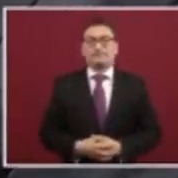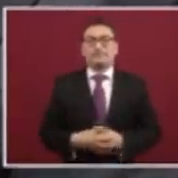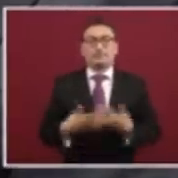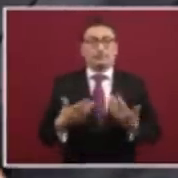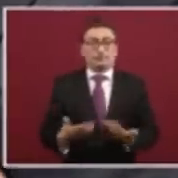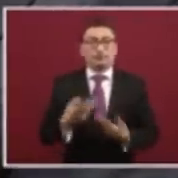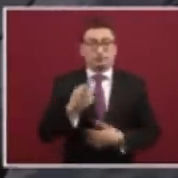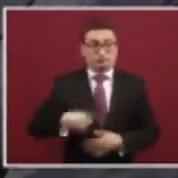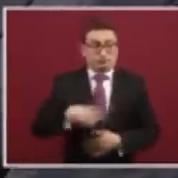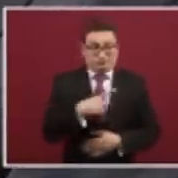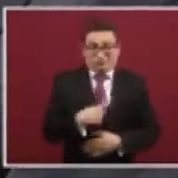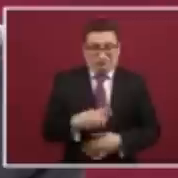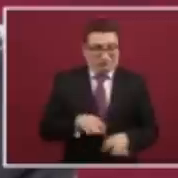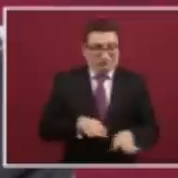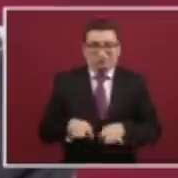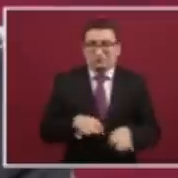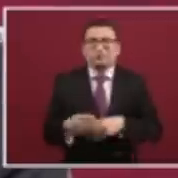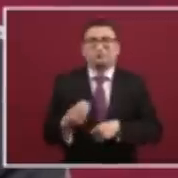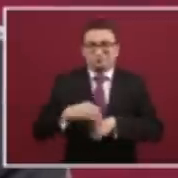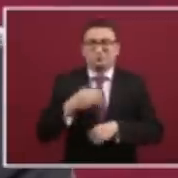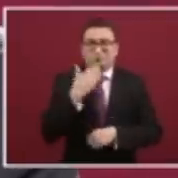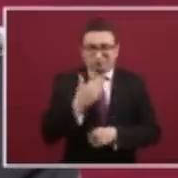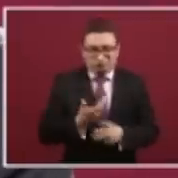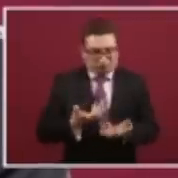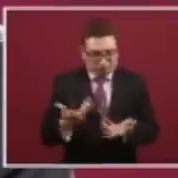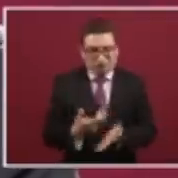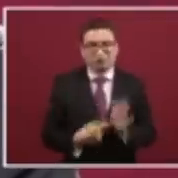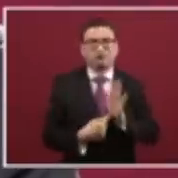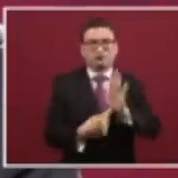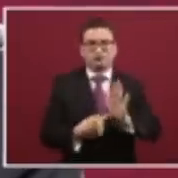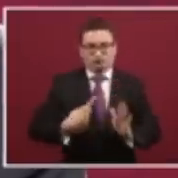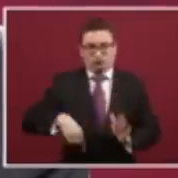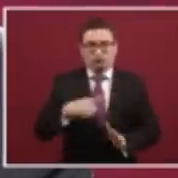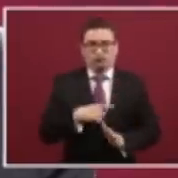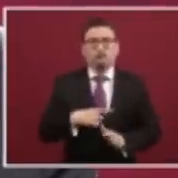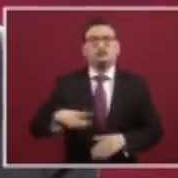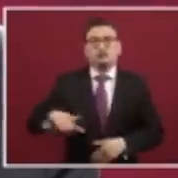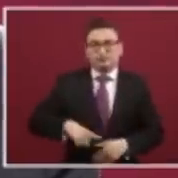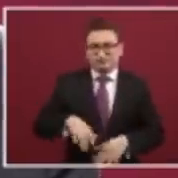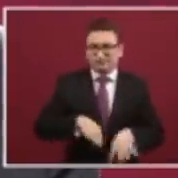tenemos que portarnos bien todos y dar el ejemplo, los servidores públicos.